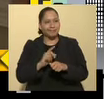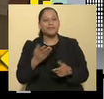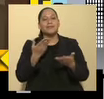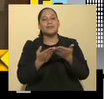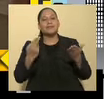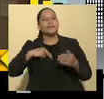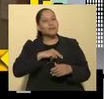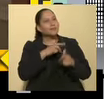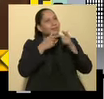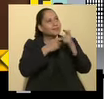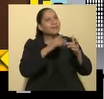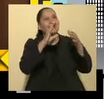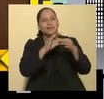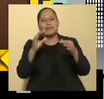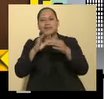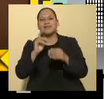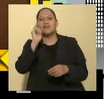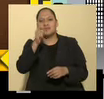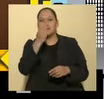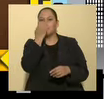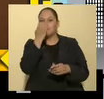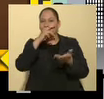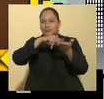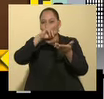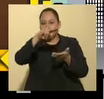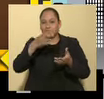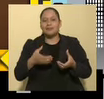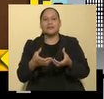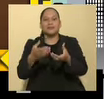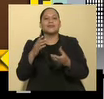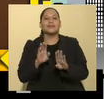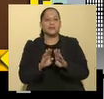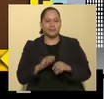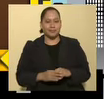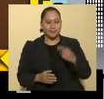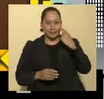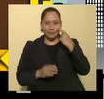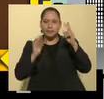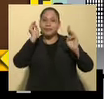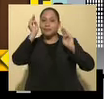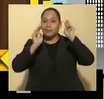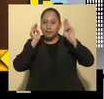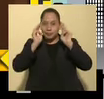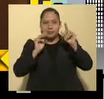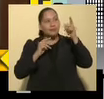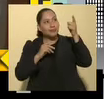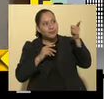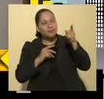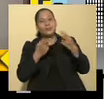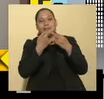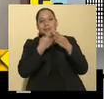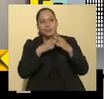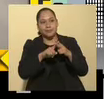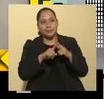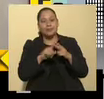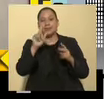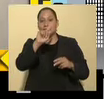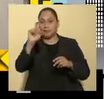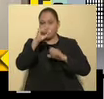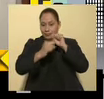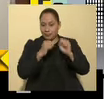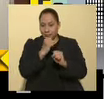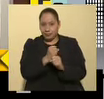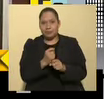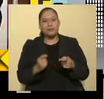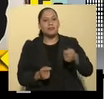vamos a seguirle. ¿Qué es esto de las escuelas de pintura al aire libre? Bueno, el museo precisamente toma como pretexto que 100 años se cumplen